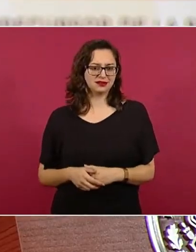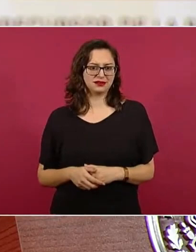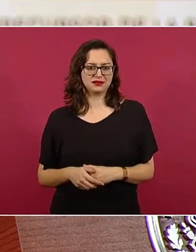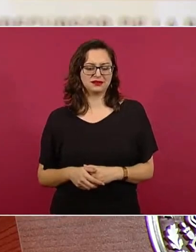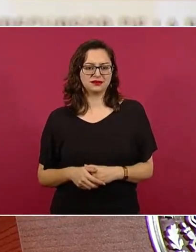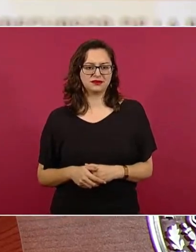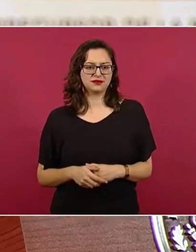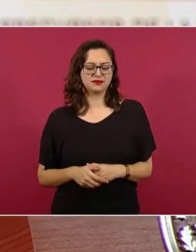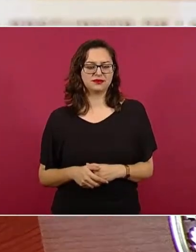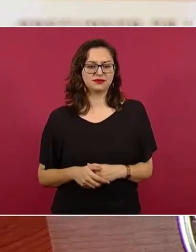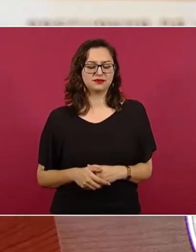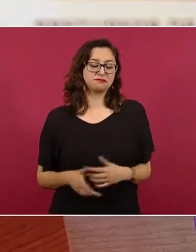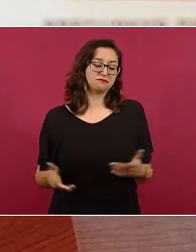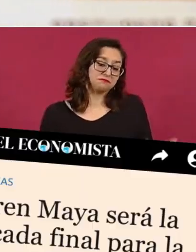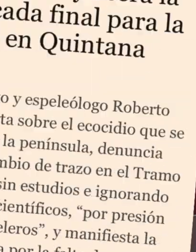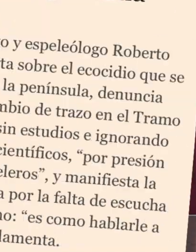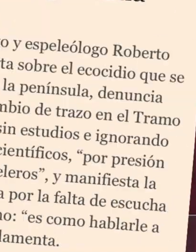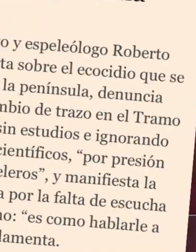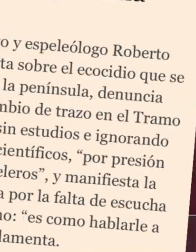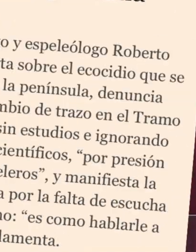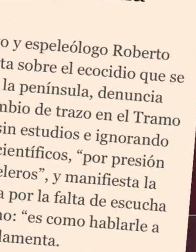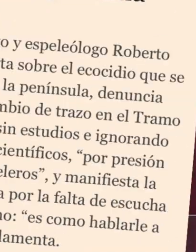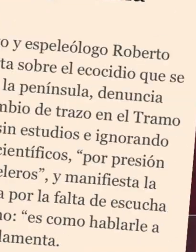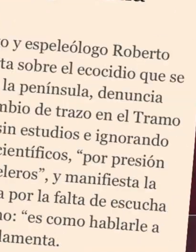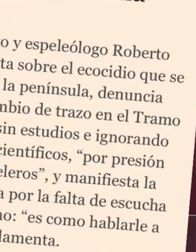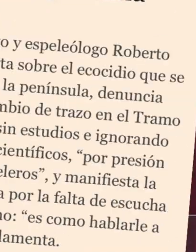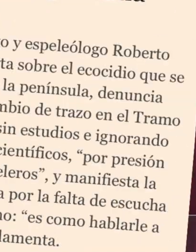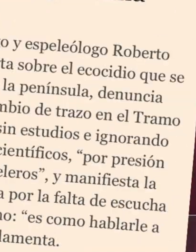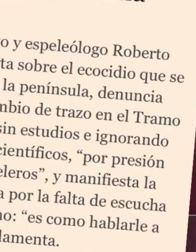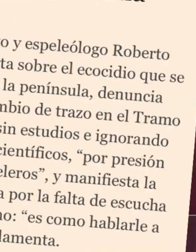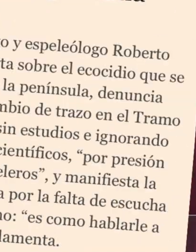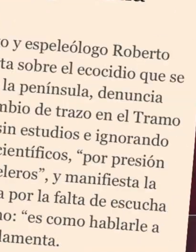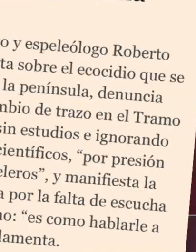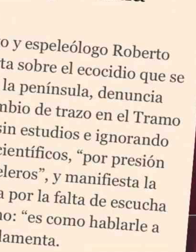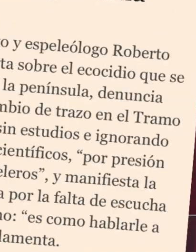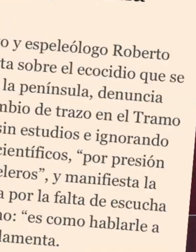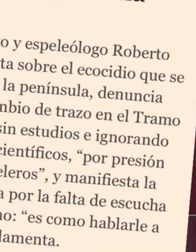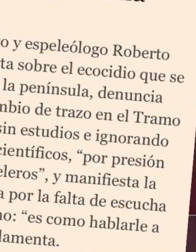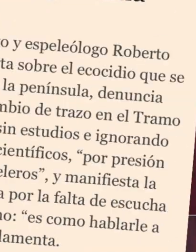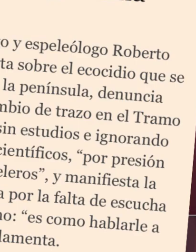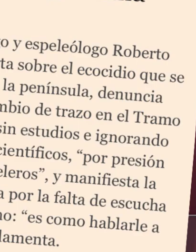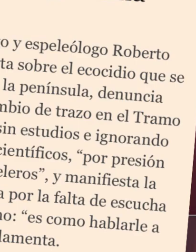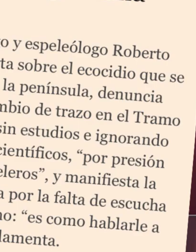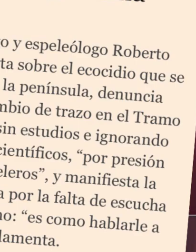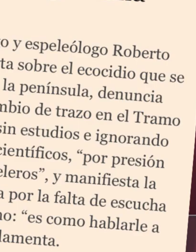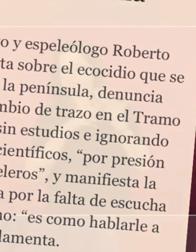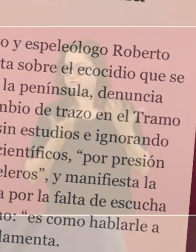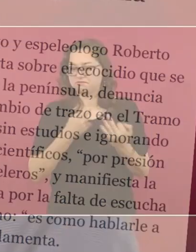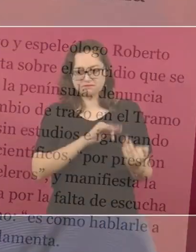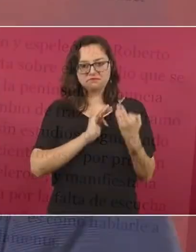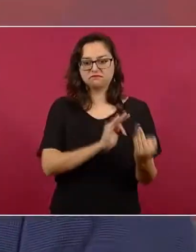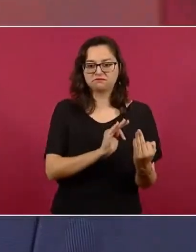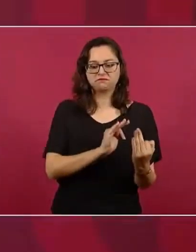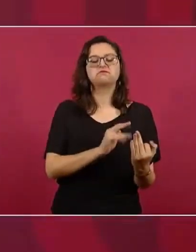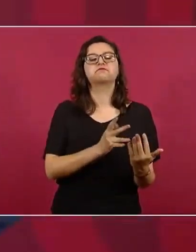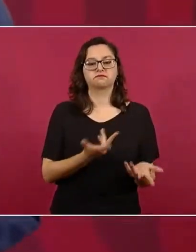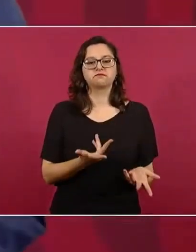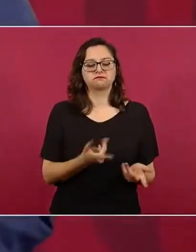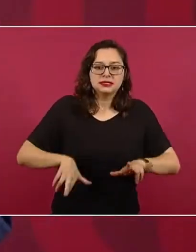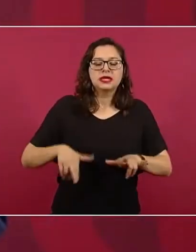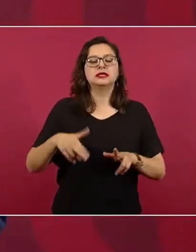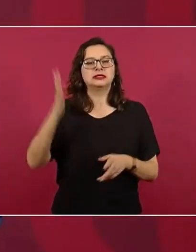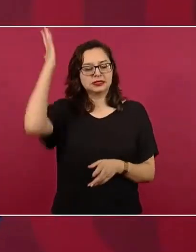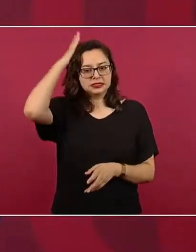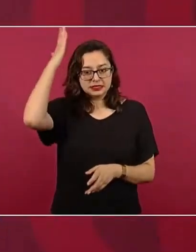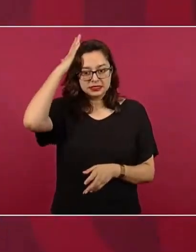Entonces, vamos a enfrentar pues a estos grupos de intereses creados, a sus